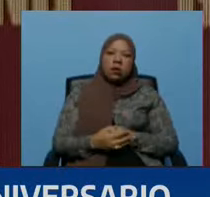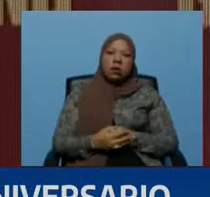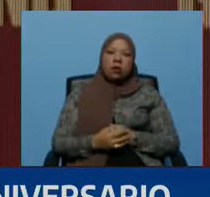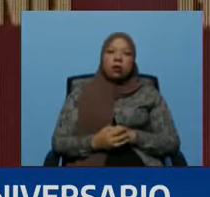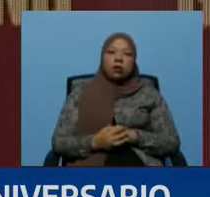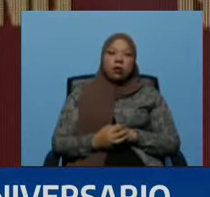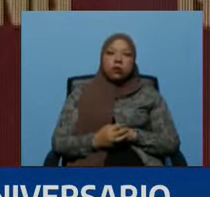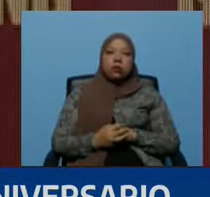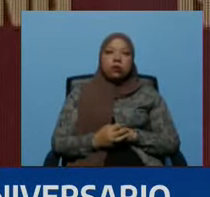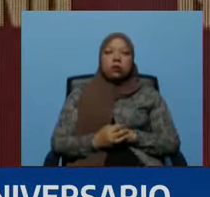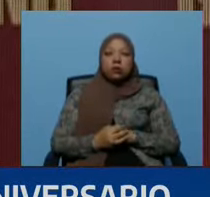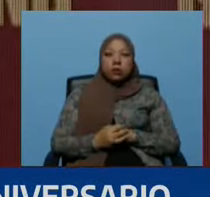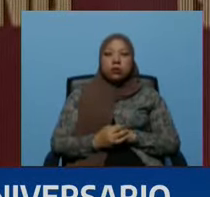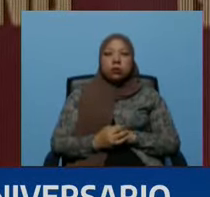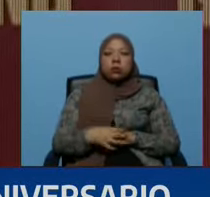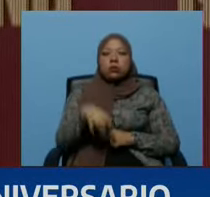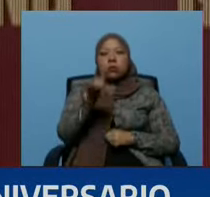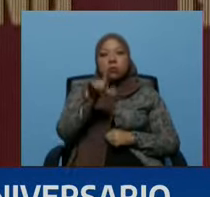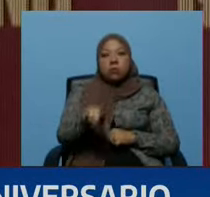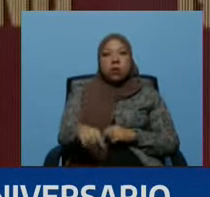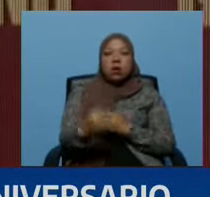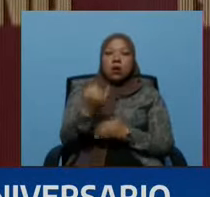hubo detrás de Hitler.